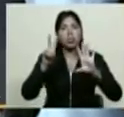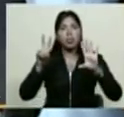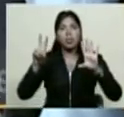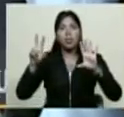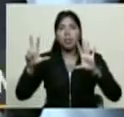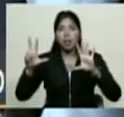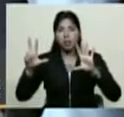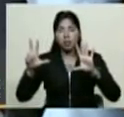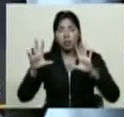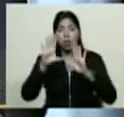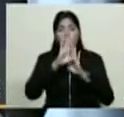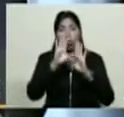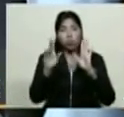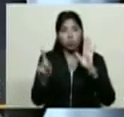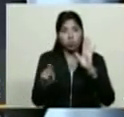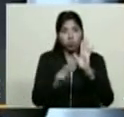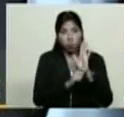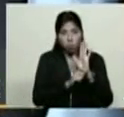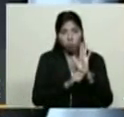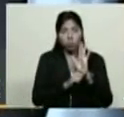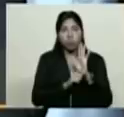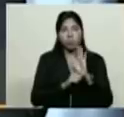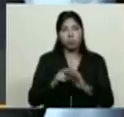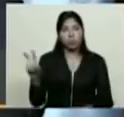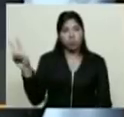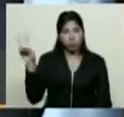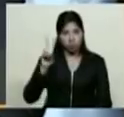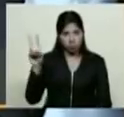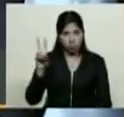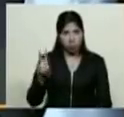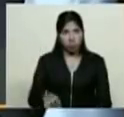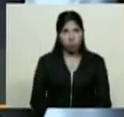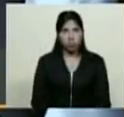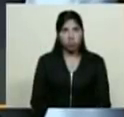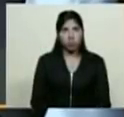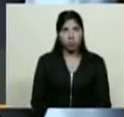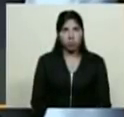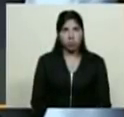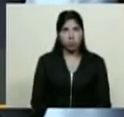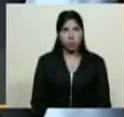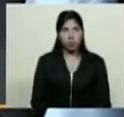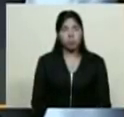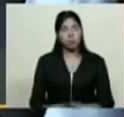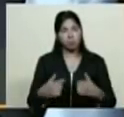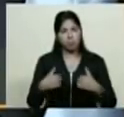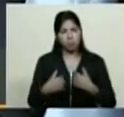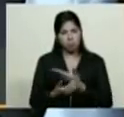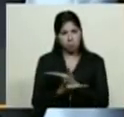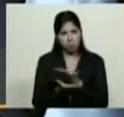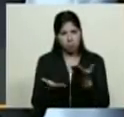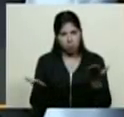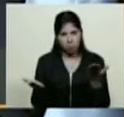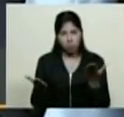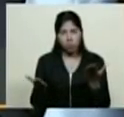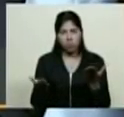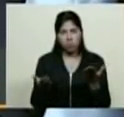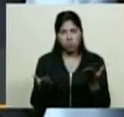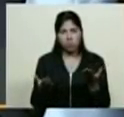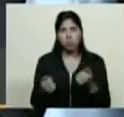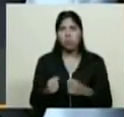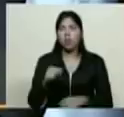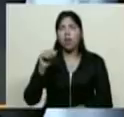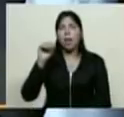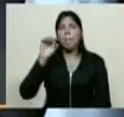273 de la Constitución de la República Bolivariana de Venezuela, me dirijo hoy al país y a la